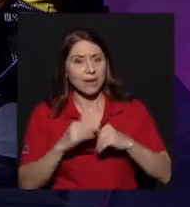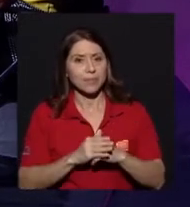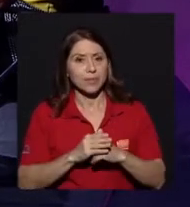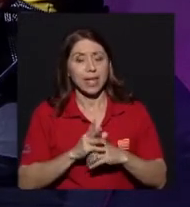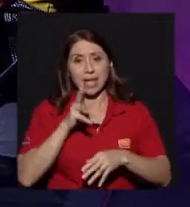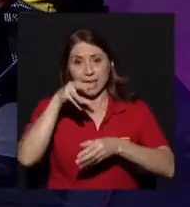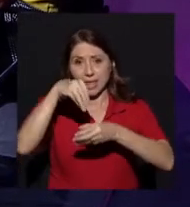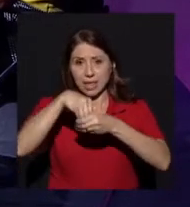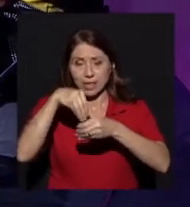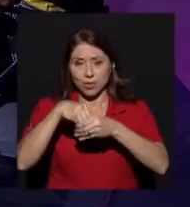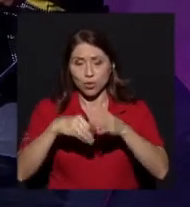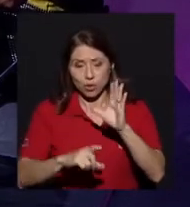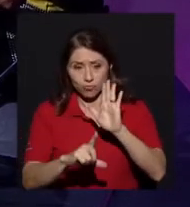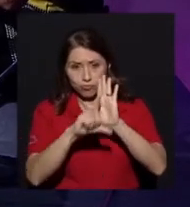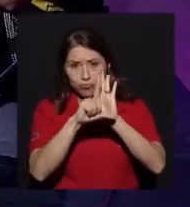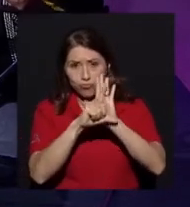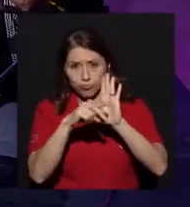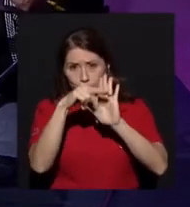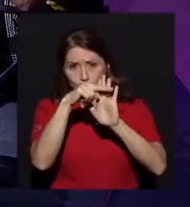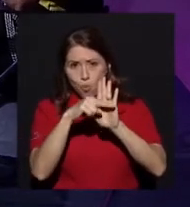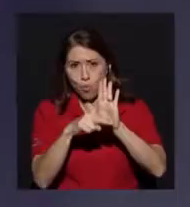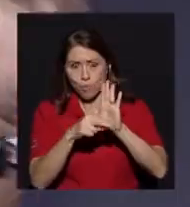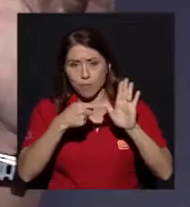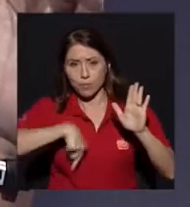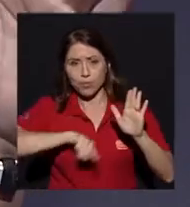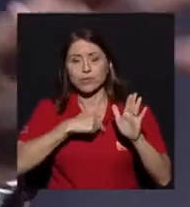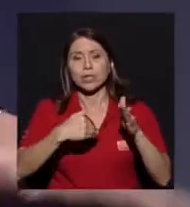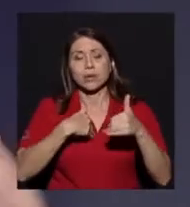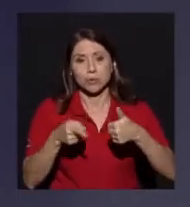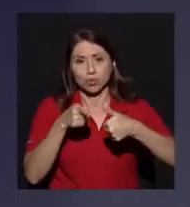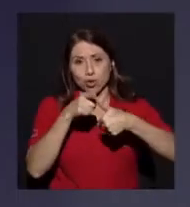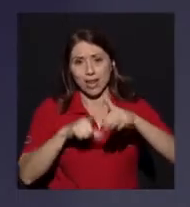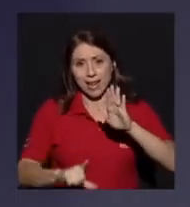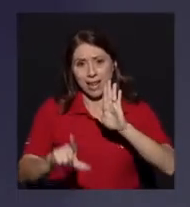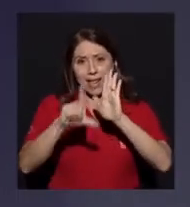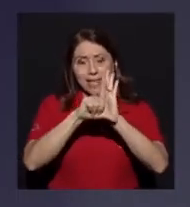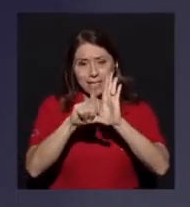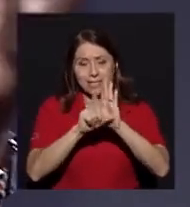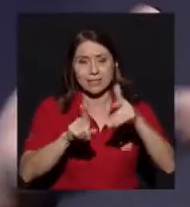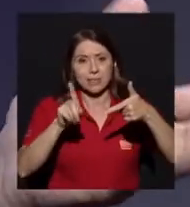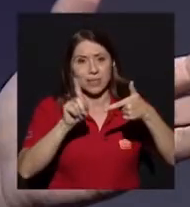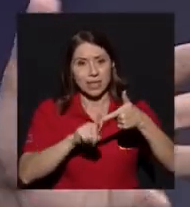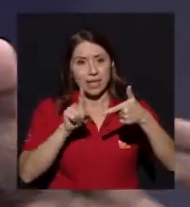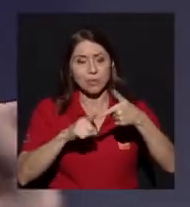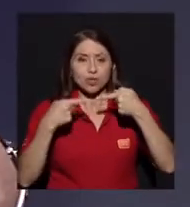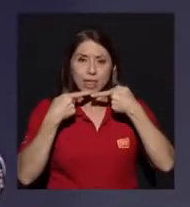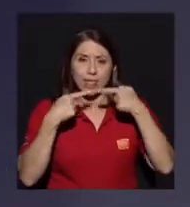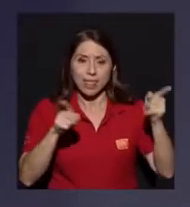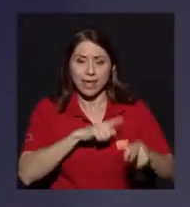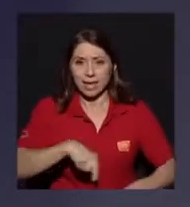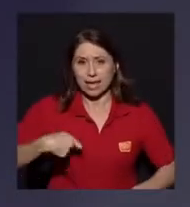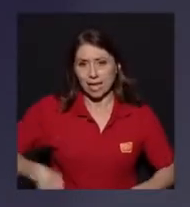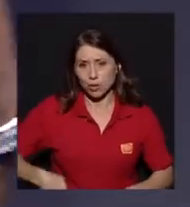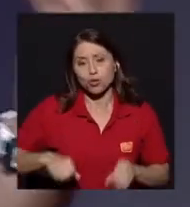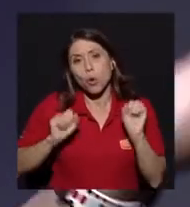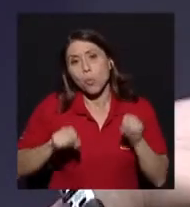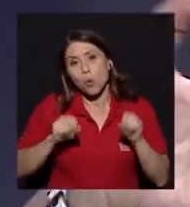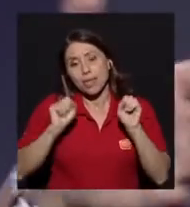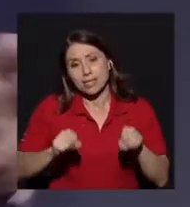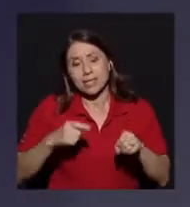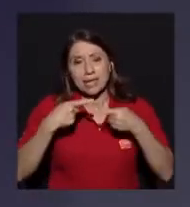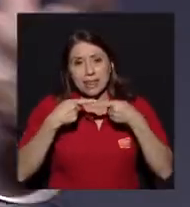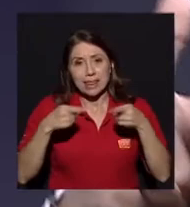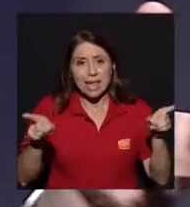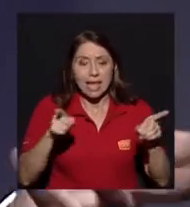ordenamiento legal normativo nuestro verdad tenemos leyes y tenemos decretos que pueden ser decretos del poder ejecutivo